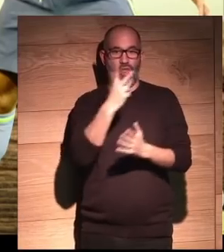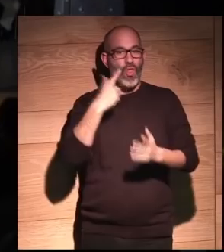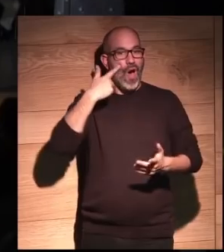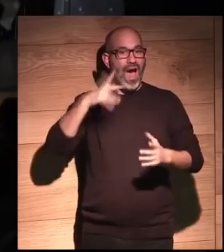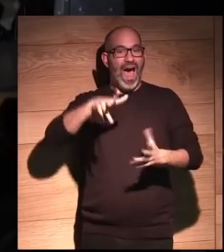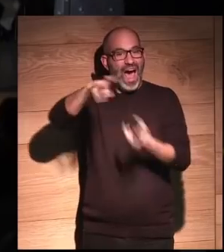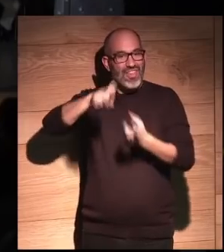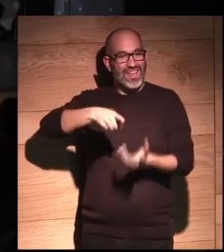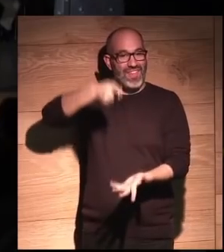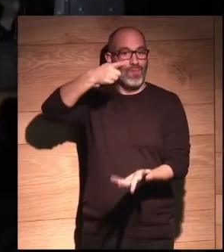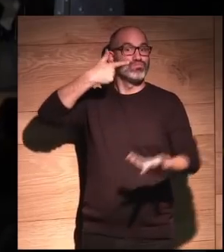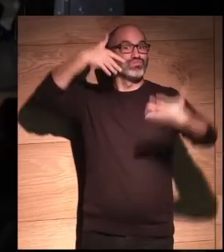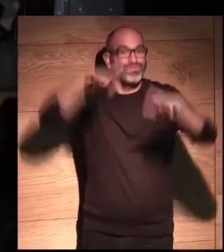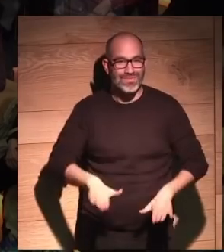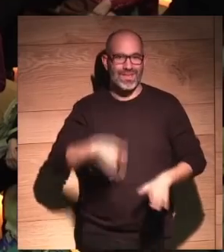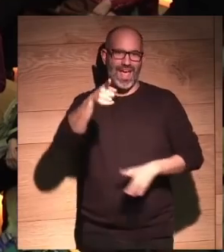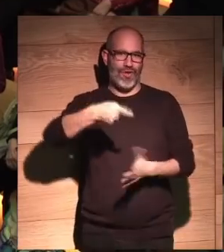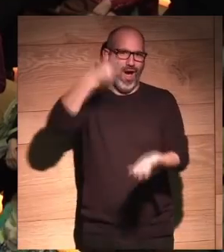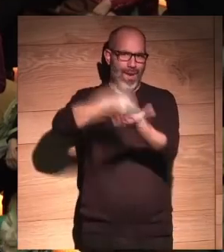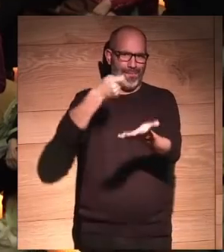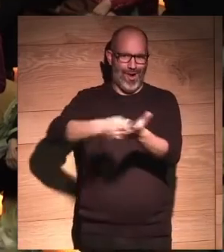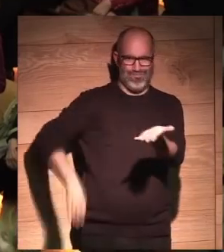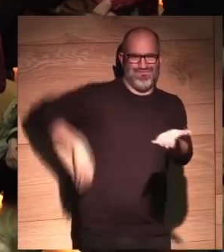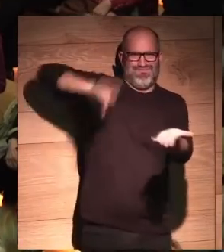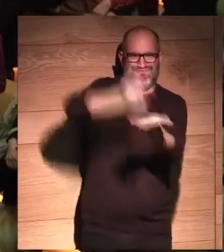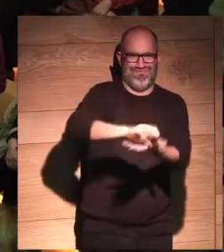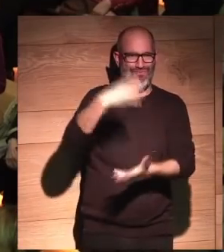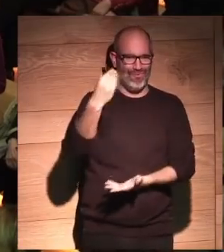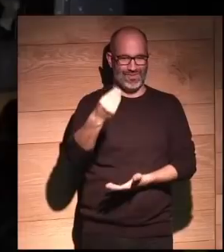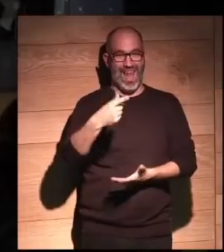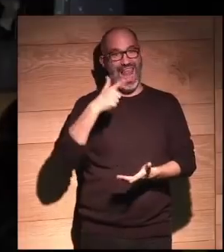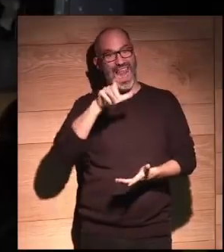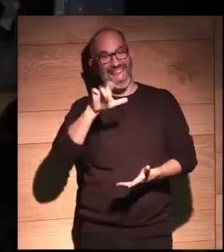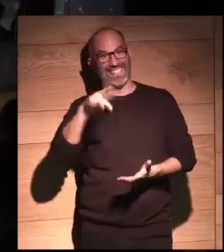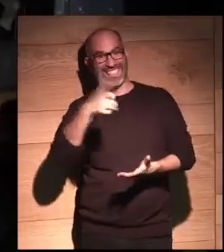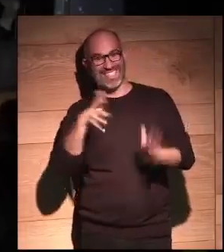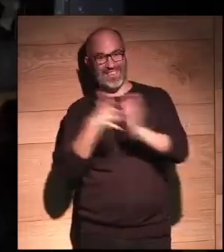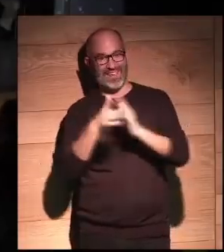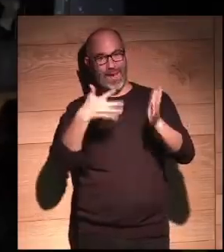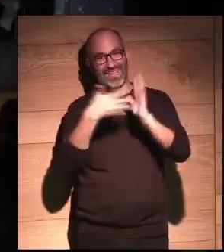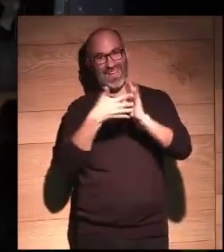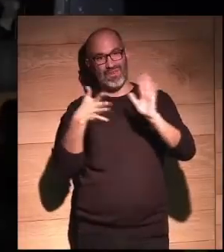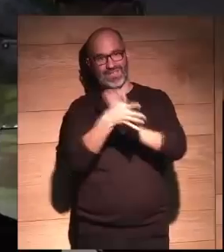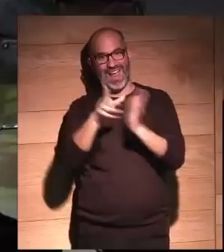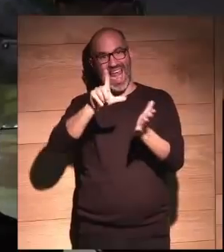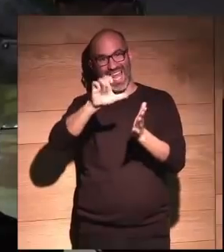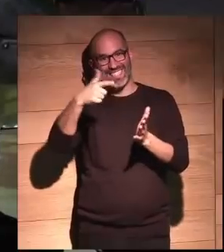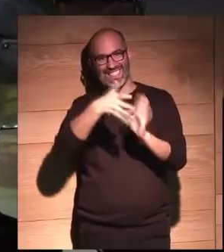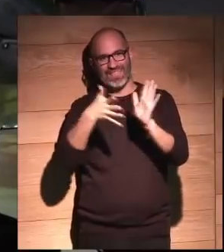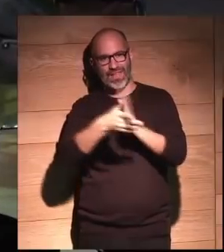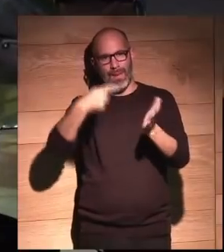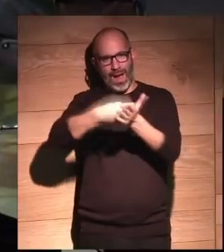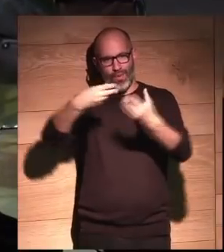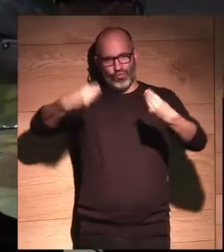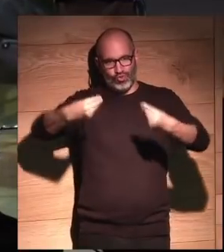han tenido que pagar la leche de impuestos. No, tampoco. No, tienen que ver porque a estos jugadores que son buenísimos, a Messi y